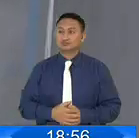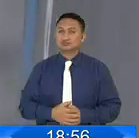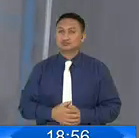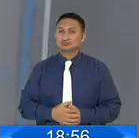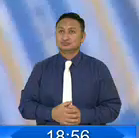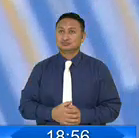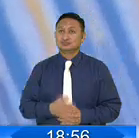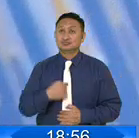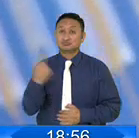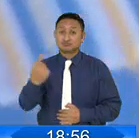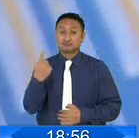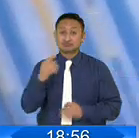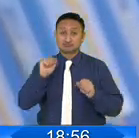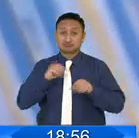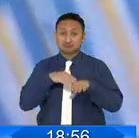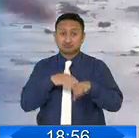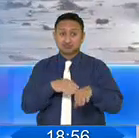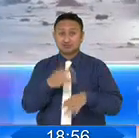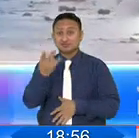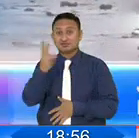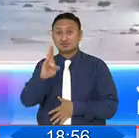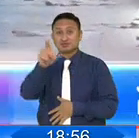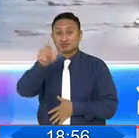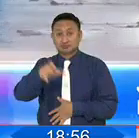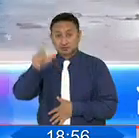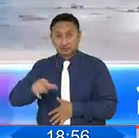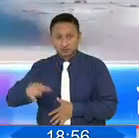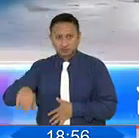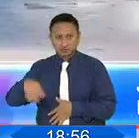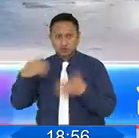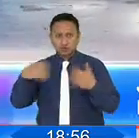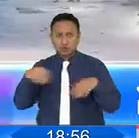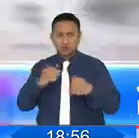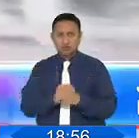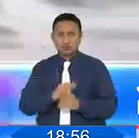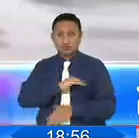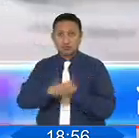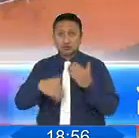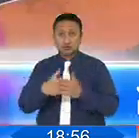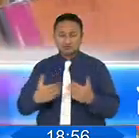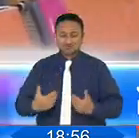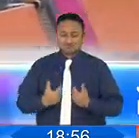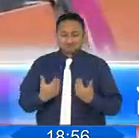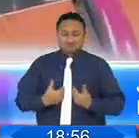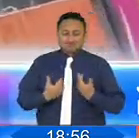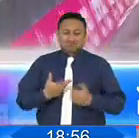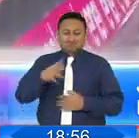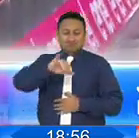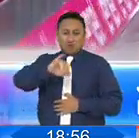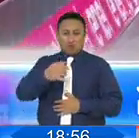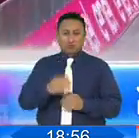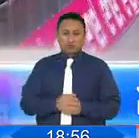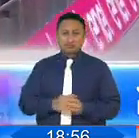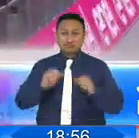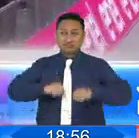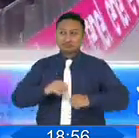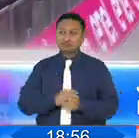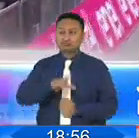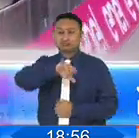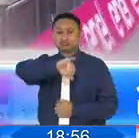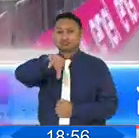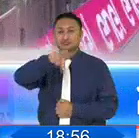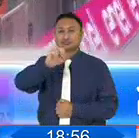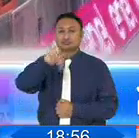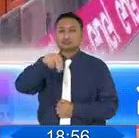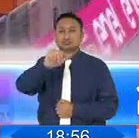En solitario, pero respaldado por 17 millones de corazones ecuatorianos que se inflaron de orgullo la mañana de este jueves, así llegó Jonathan Narváez